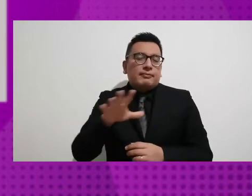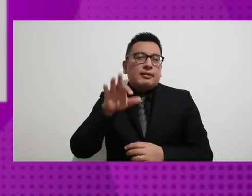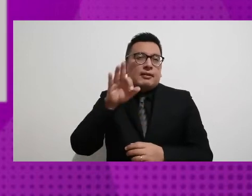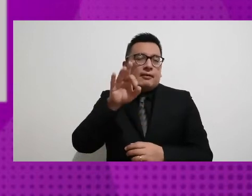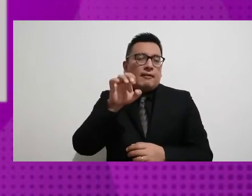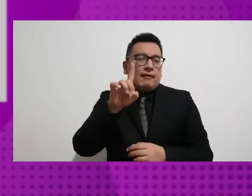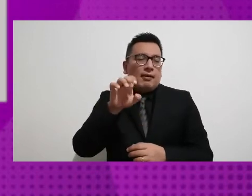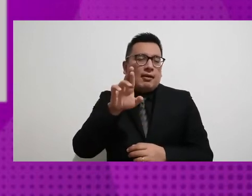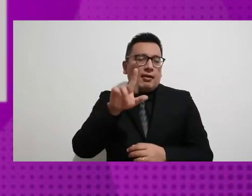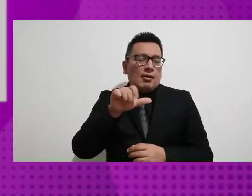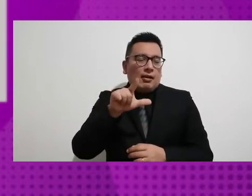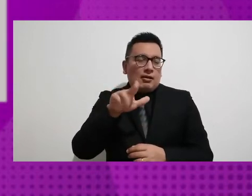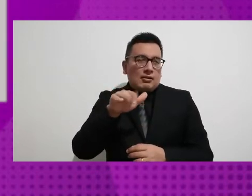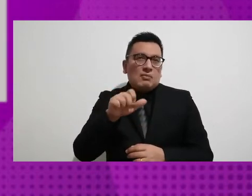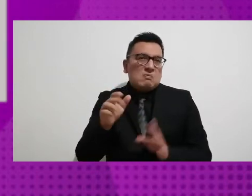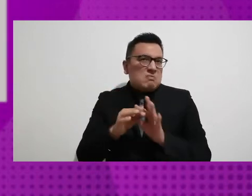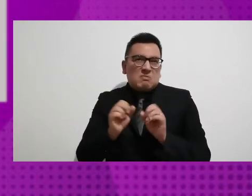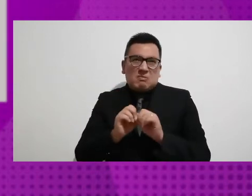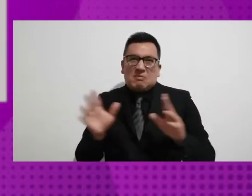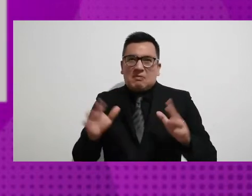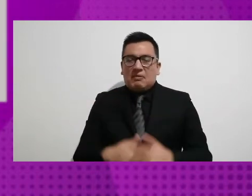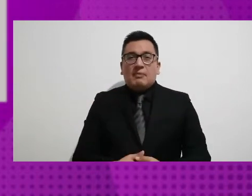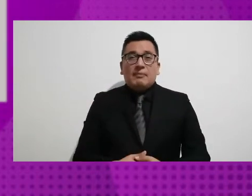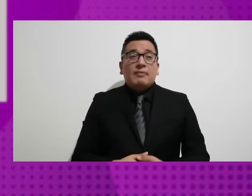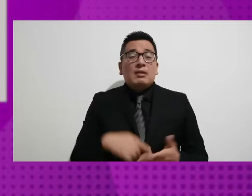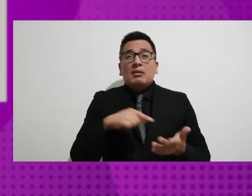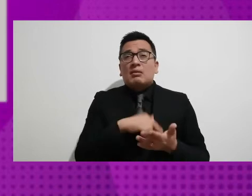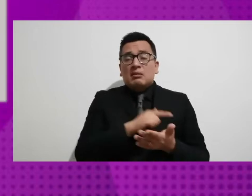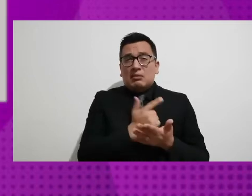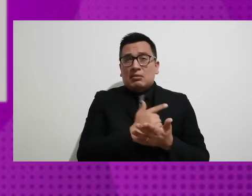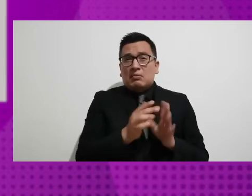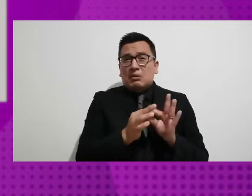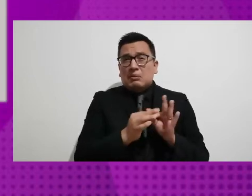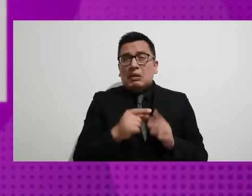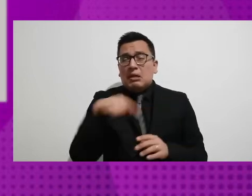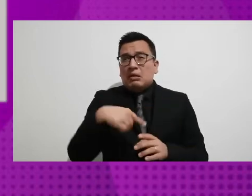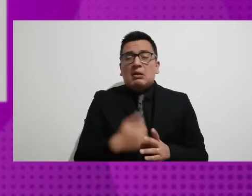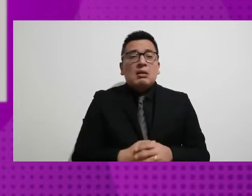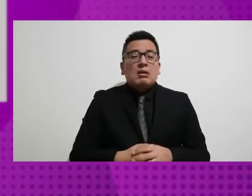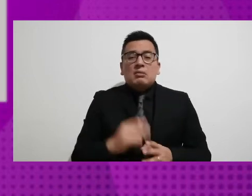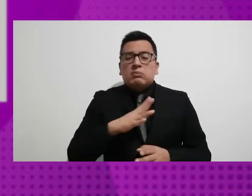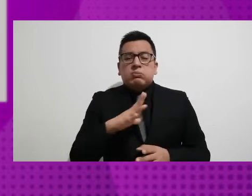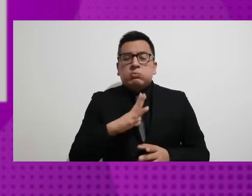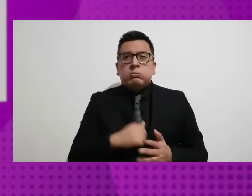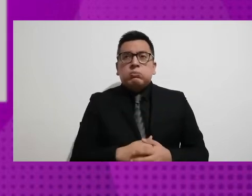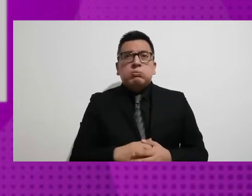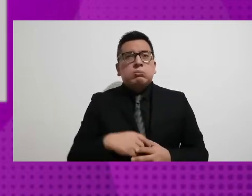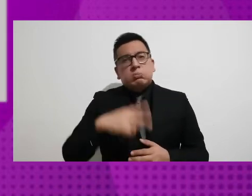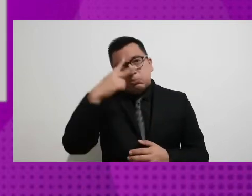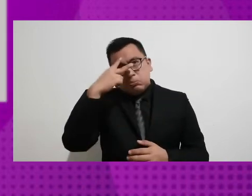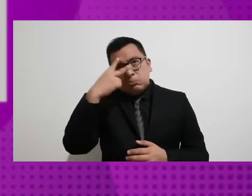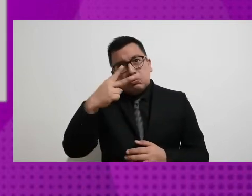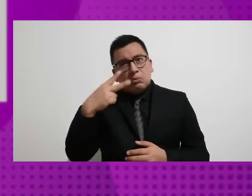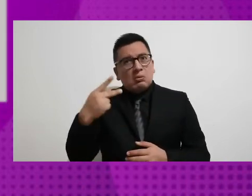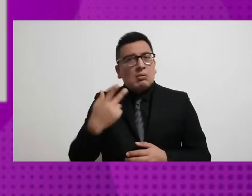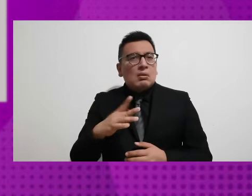ideas, este libro nos ofrece un recorrido respecto a cómo el Estado federal, en su concepción dual,